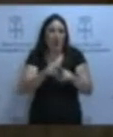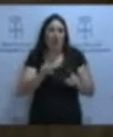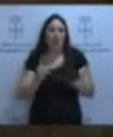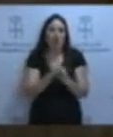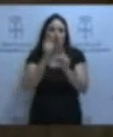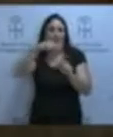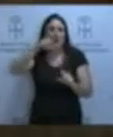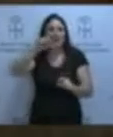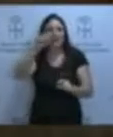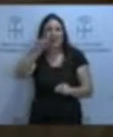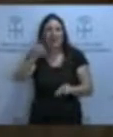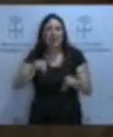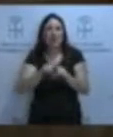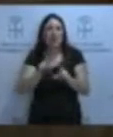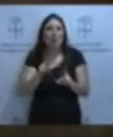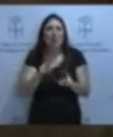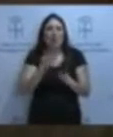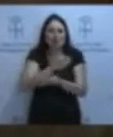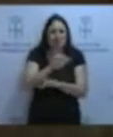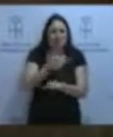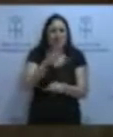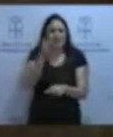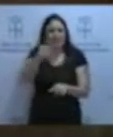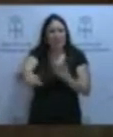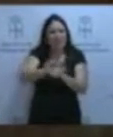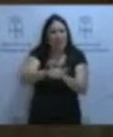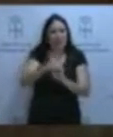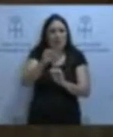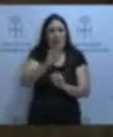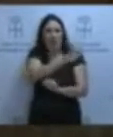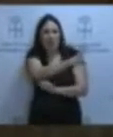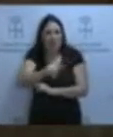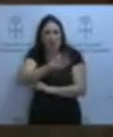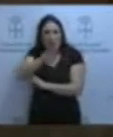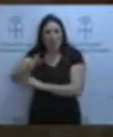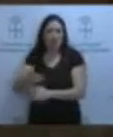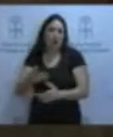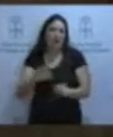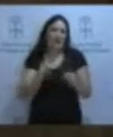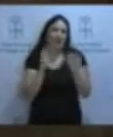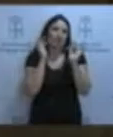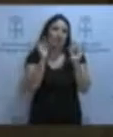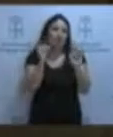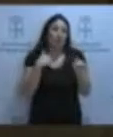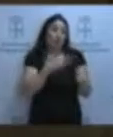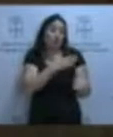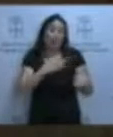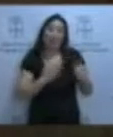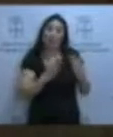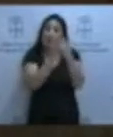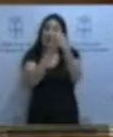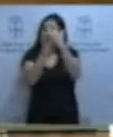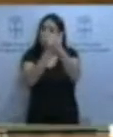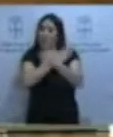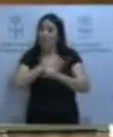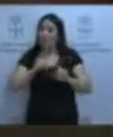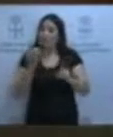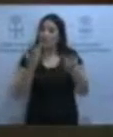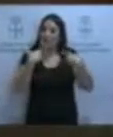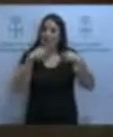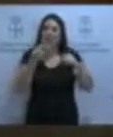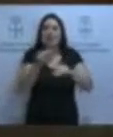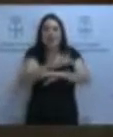ya de que se rían los asturianos, que basta ya de que evaden fiscalmente, que basta ya de que nos roben lo de todos. Señoría, y que el gobierno discurso, y que el gobierno